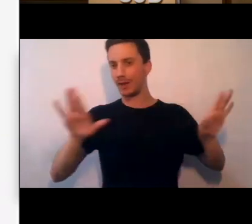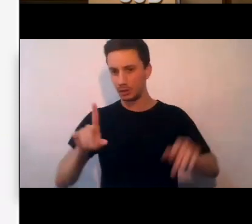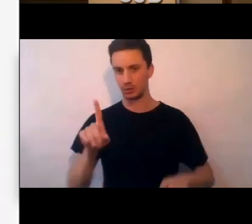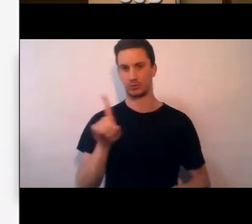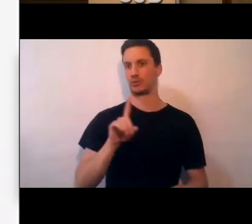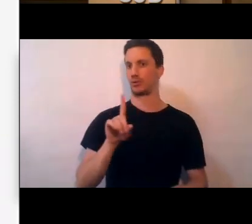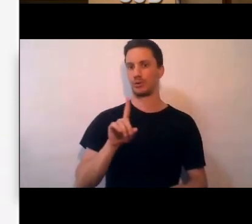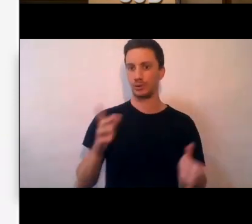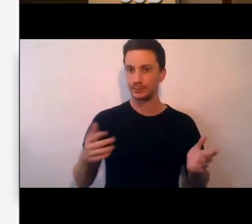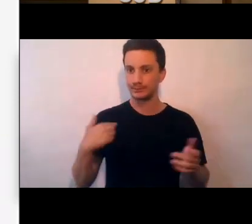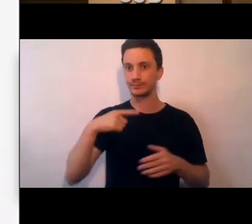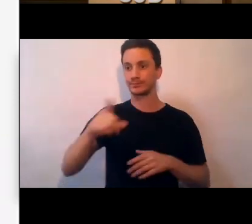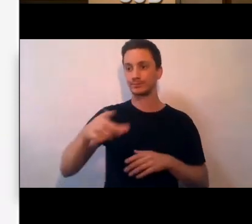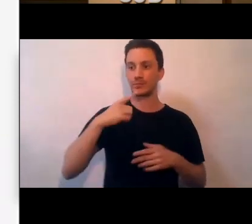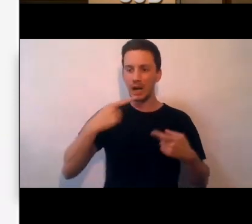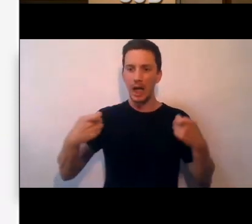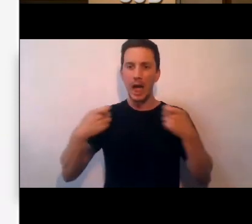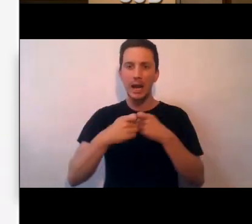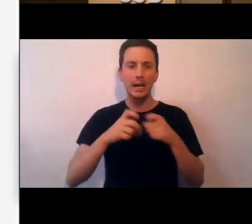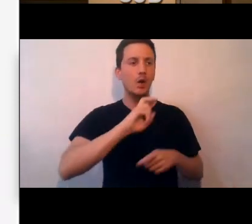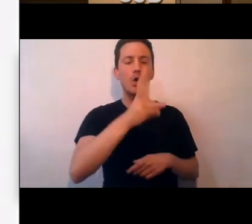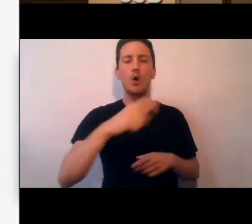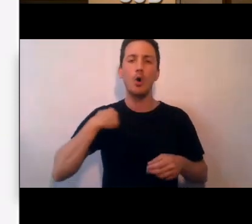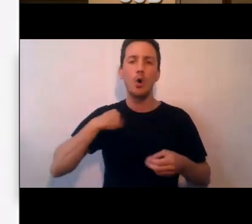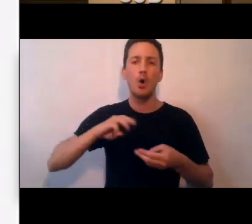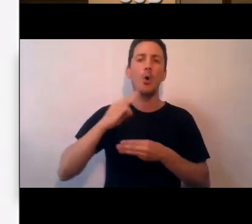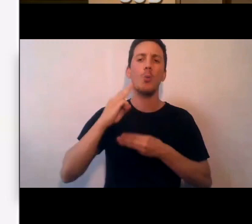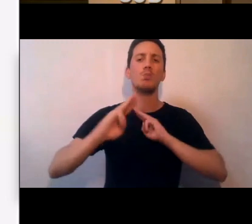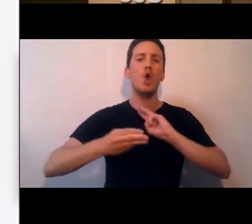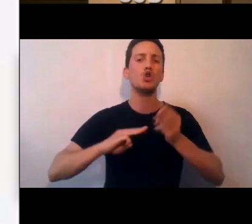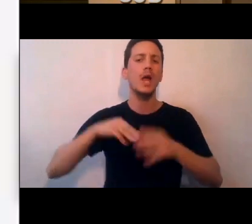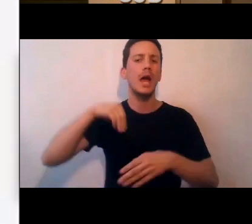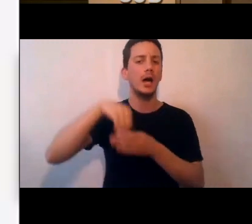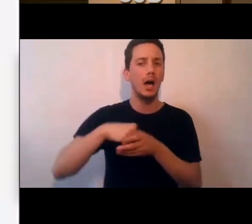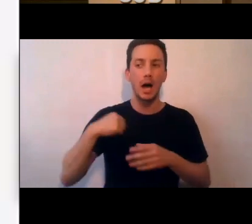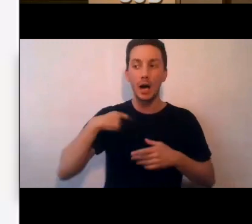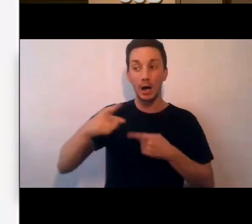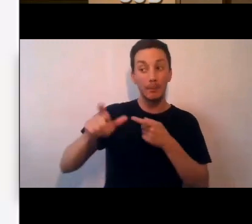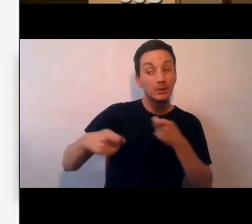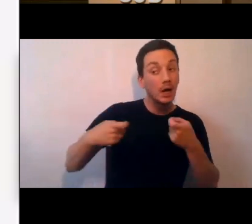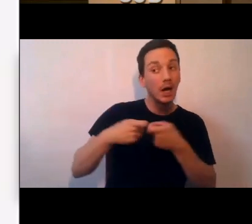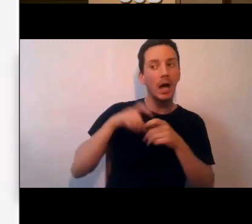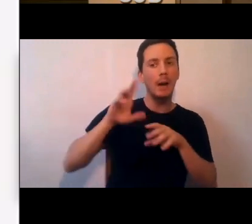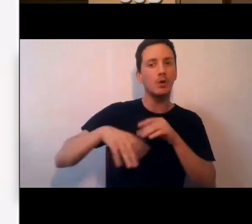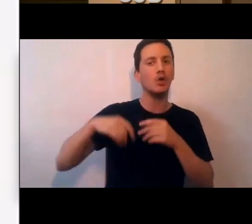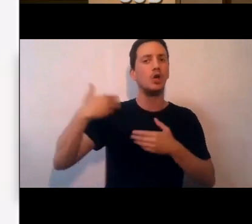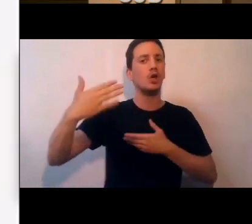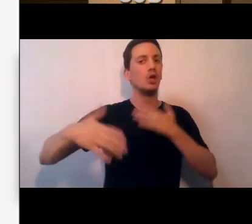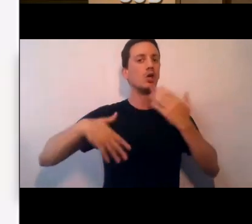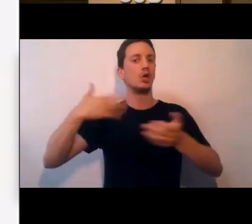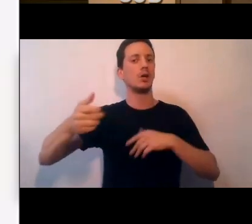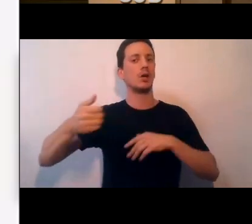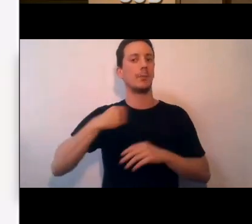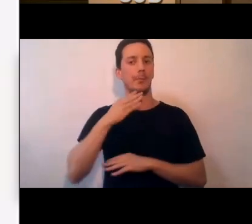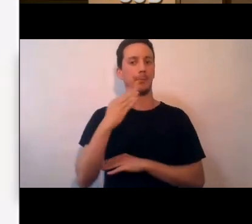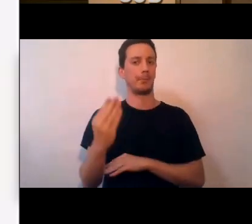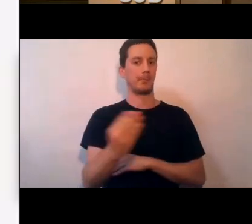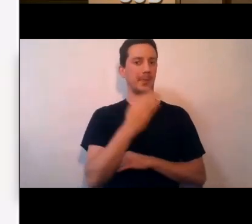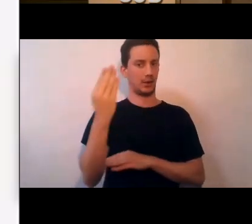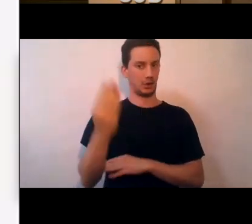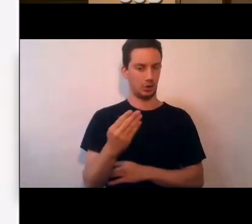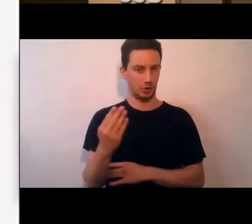leche de vaca, poco a poco en los atópicos se van solucionando. Bueno, el segundo tema que son los virus,